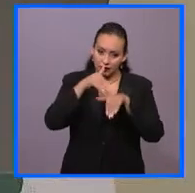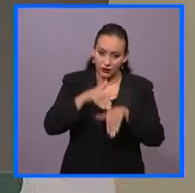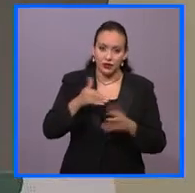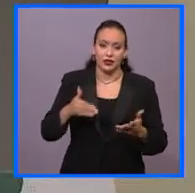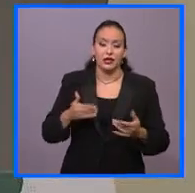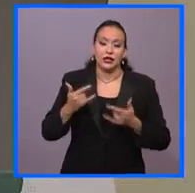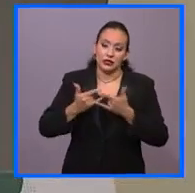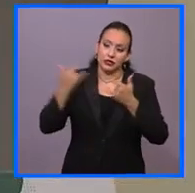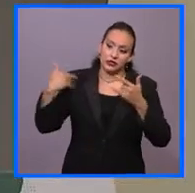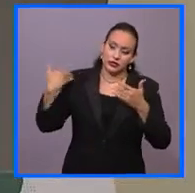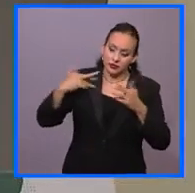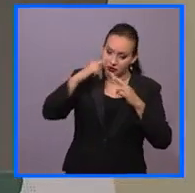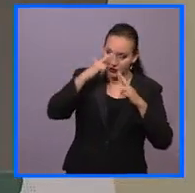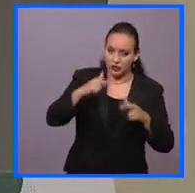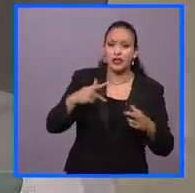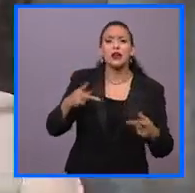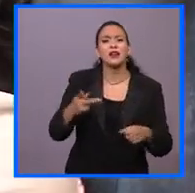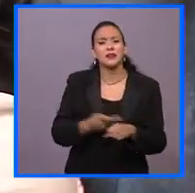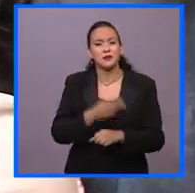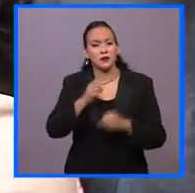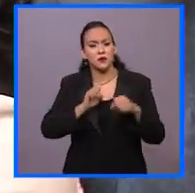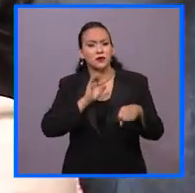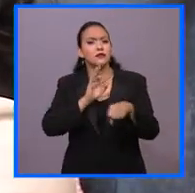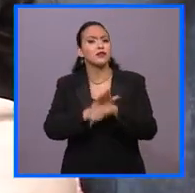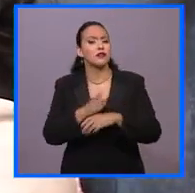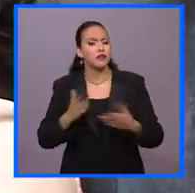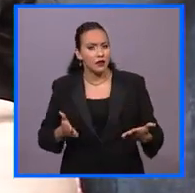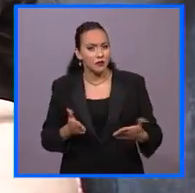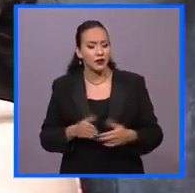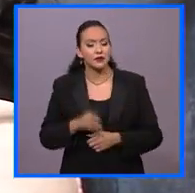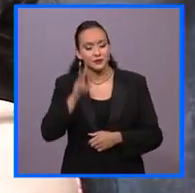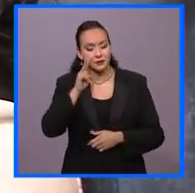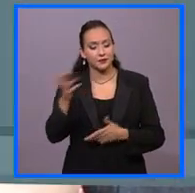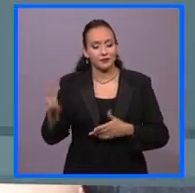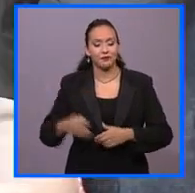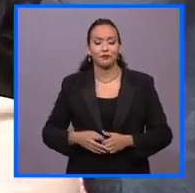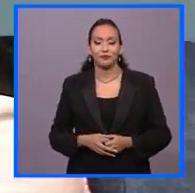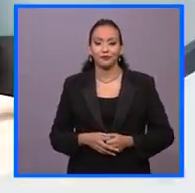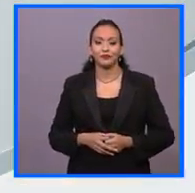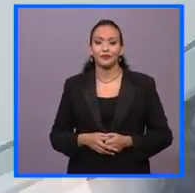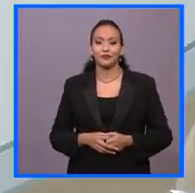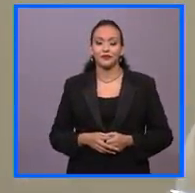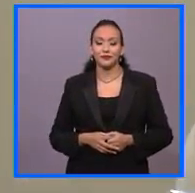para la evolución del juicio de amparo, y así lo explicaron.